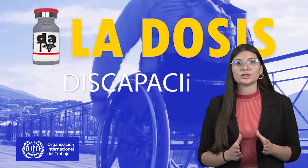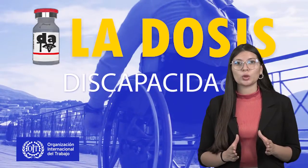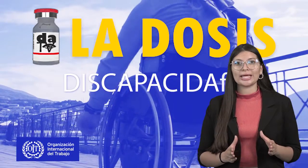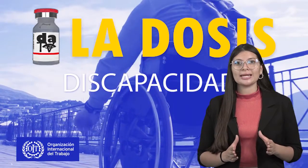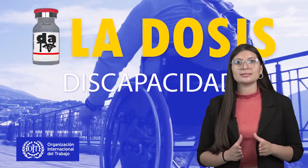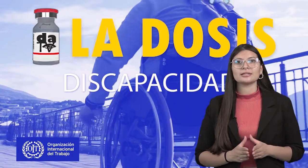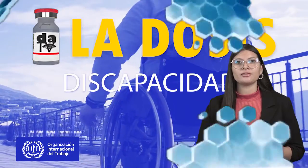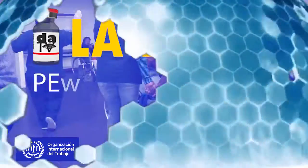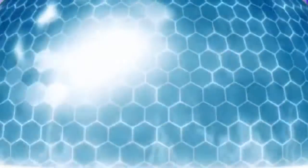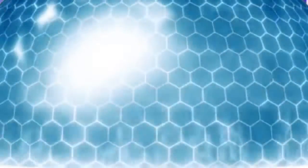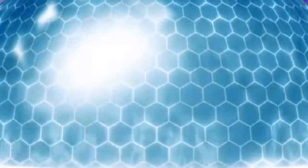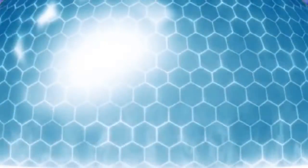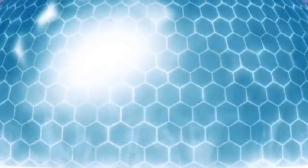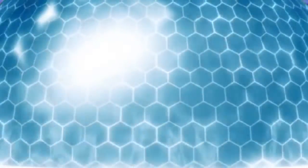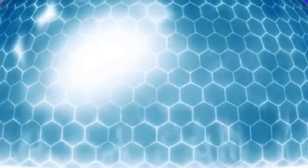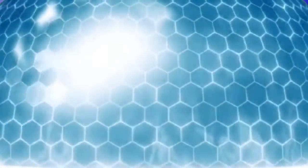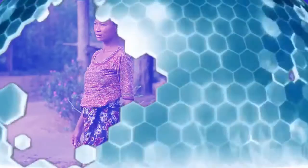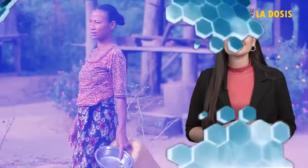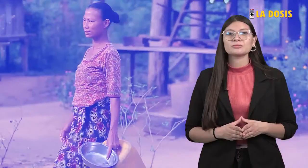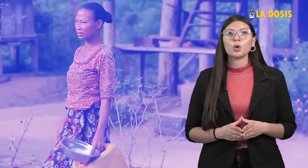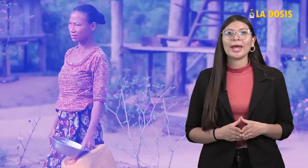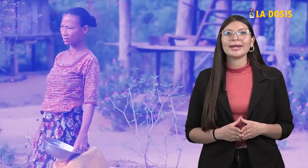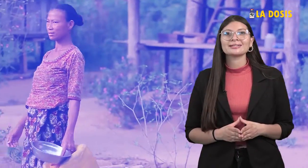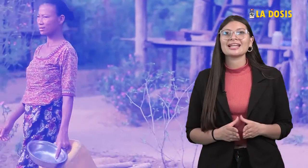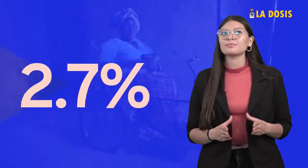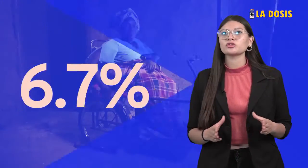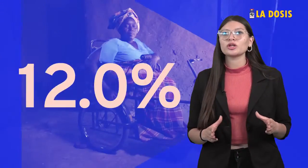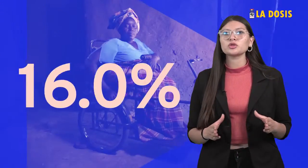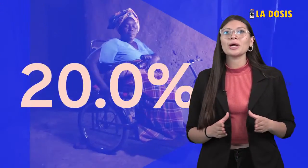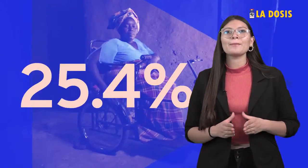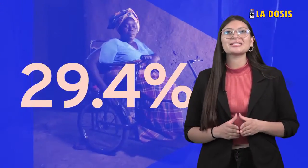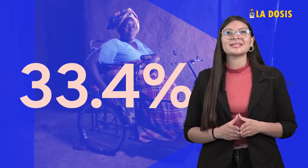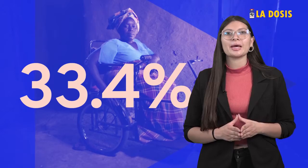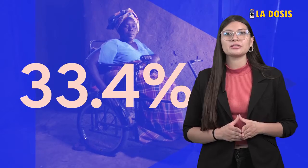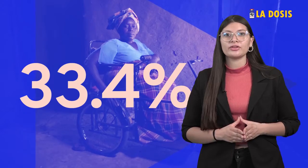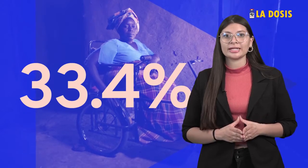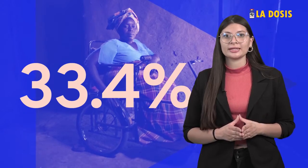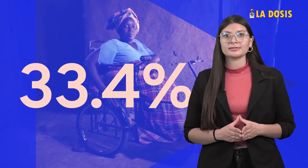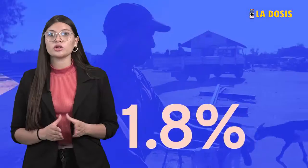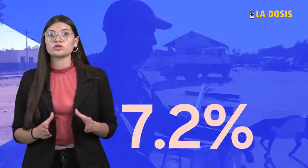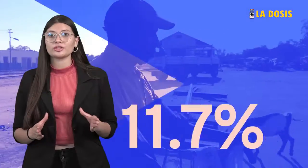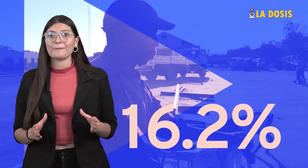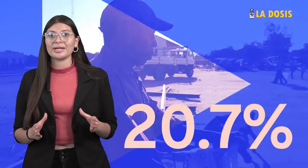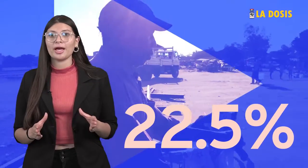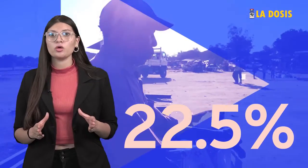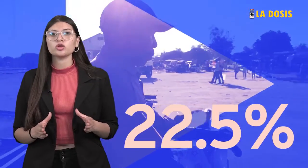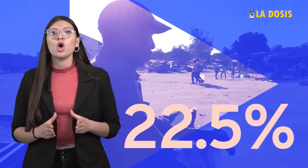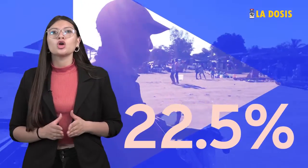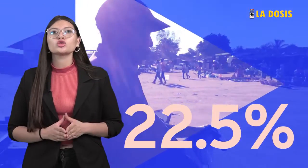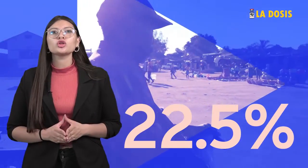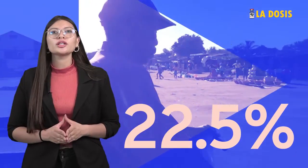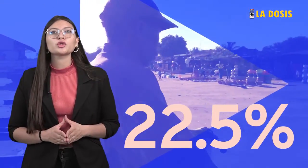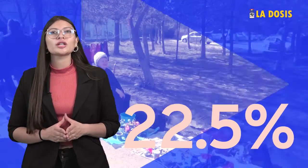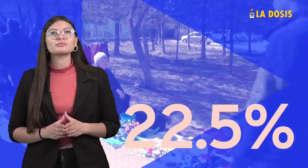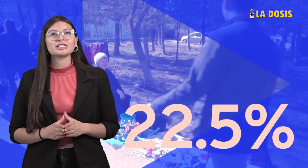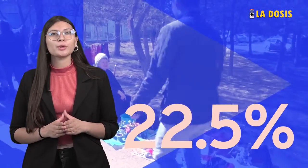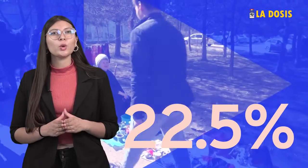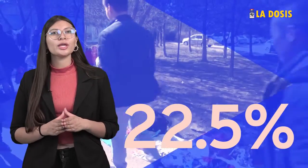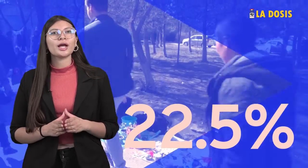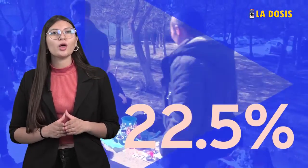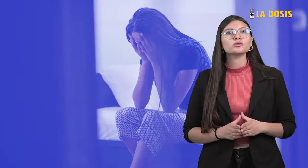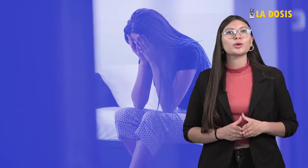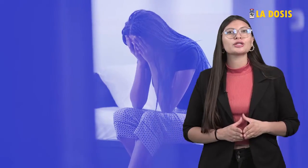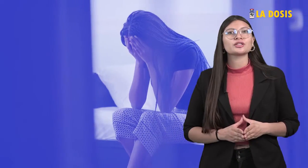y sectoriales significativas. La niñez, las mujeres, las personas con capacidades diferentes y los desempleados son los sectores